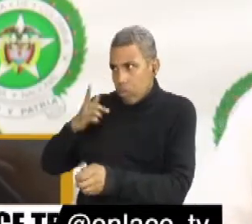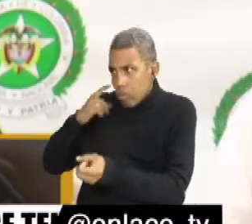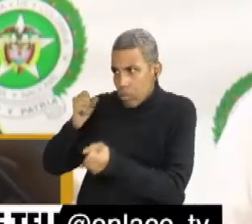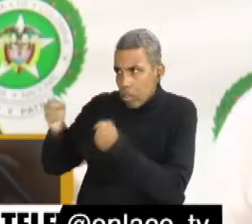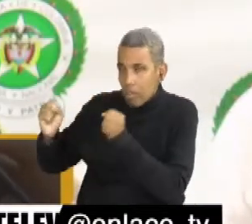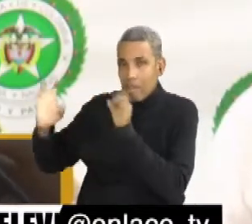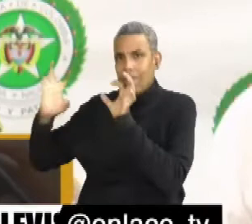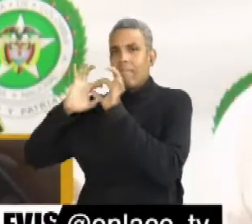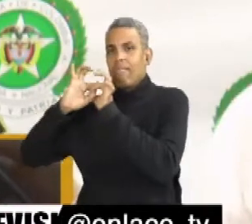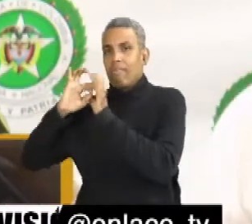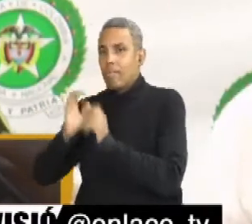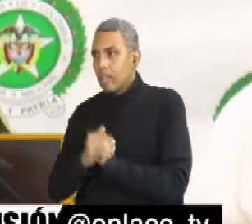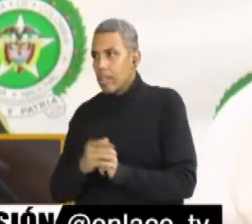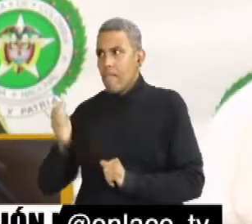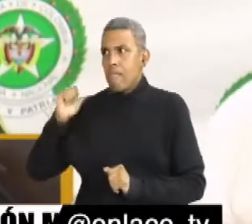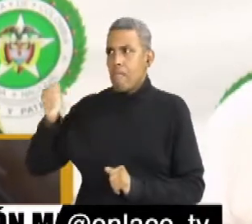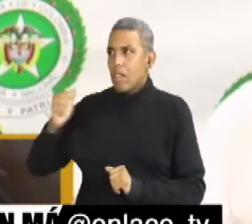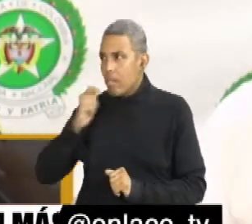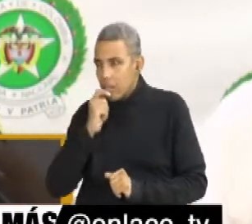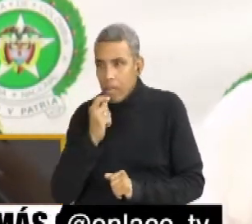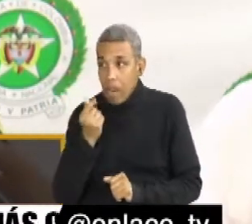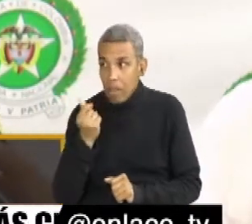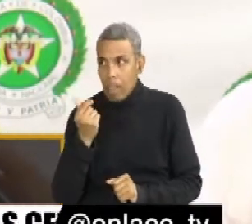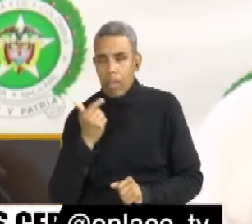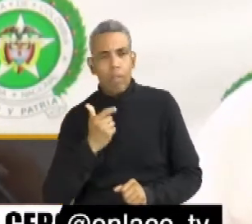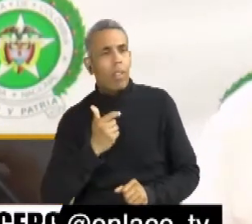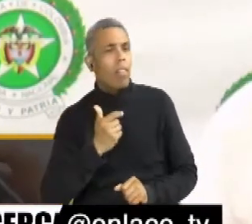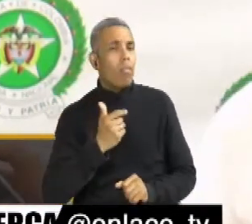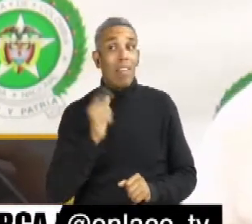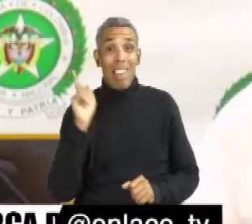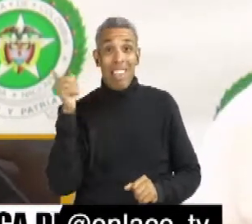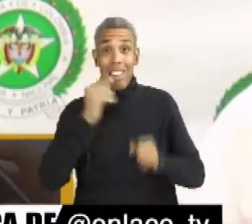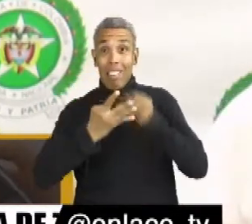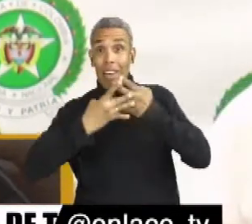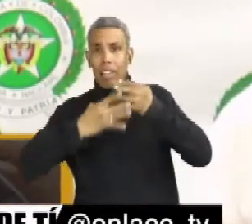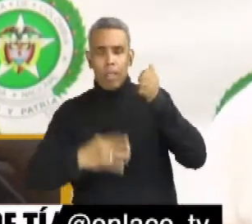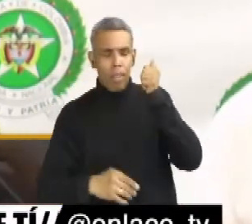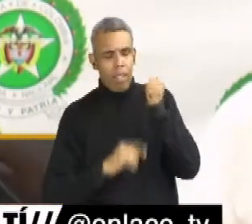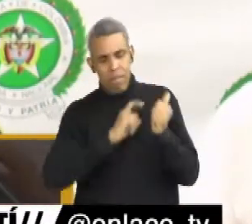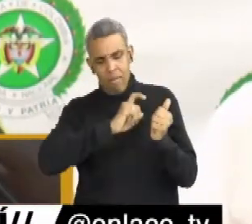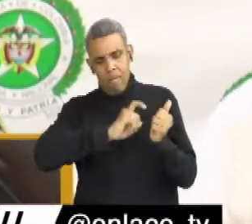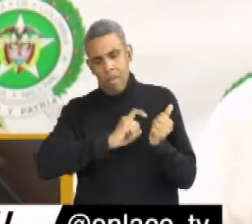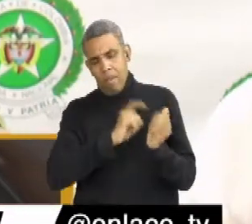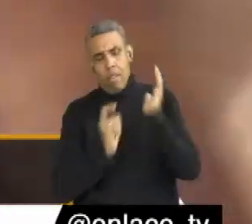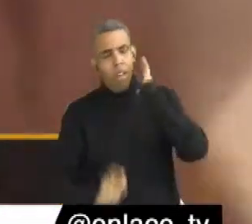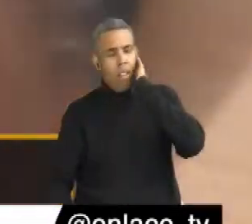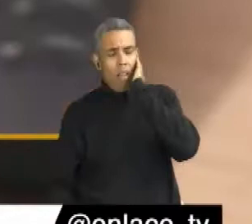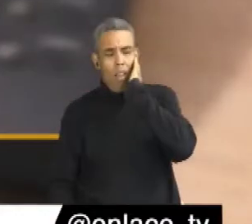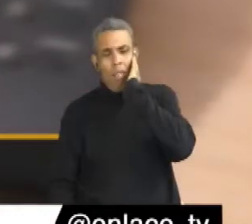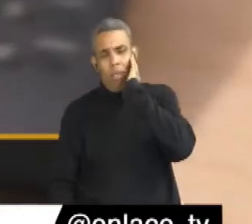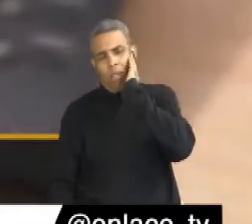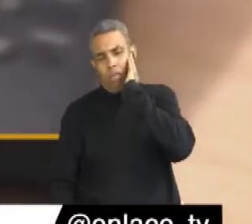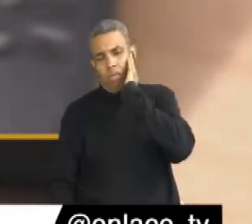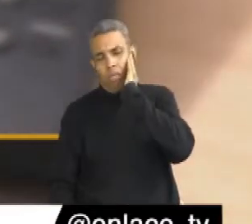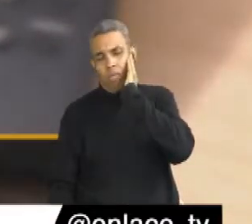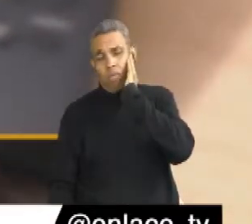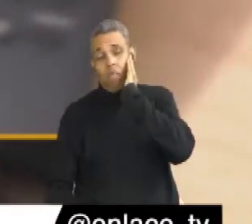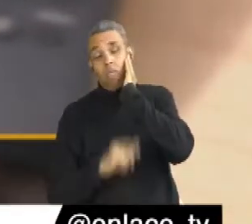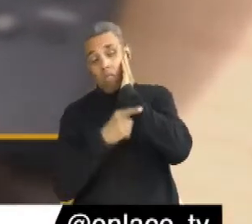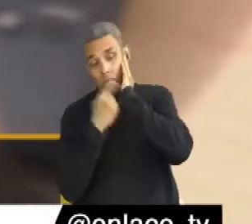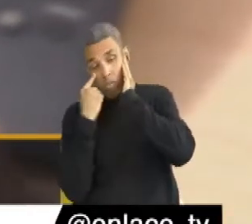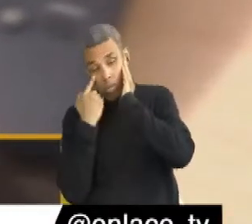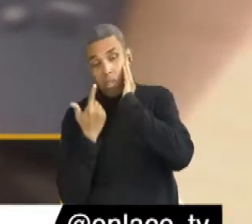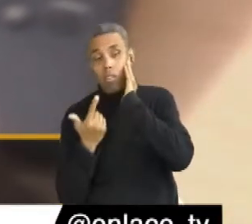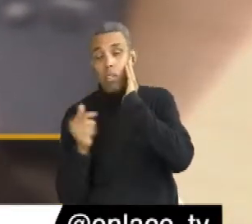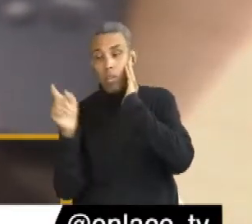desde las cárceles de Colombia lo hacen, llaman desde allí. Esa es la modalidad, la llamada extorsiva, y pues